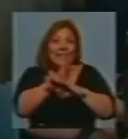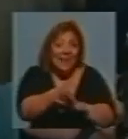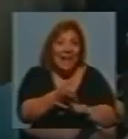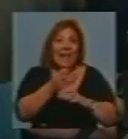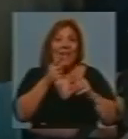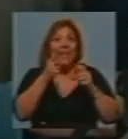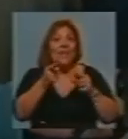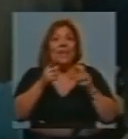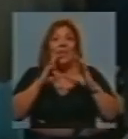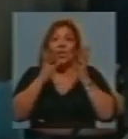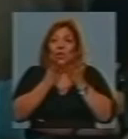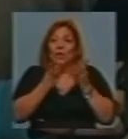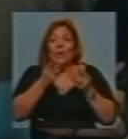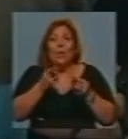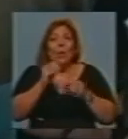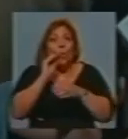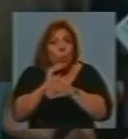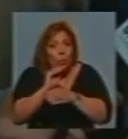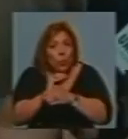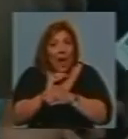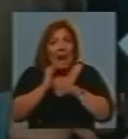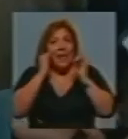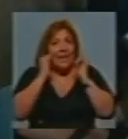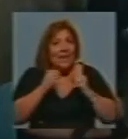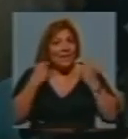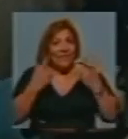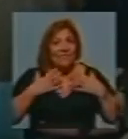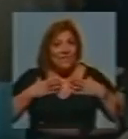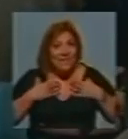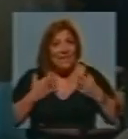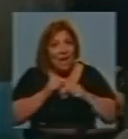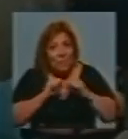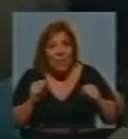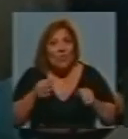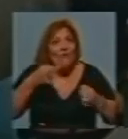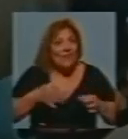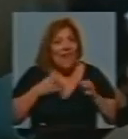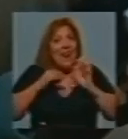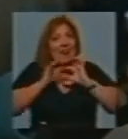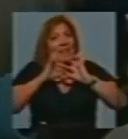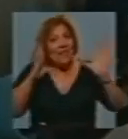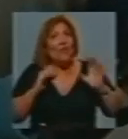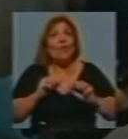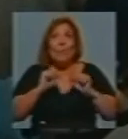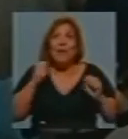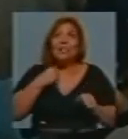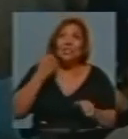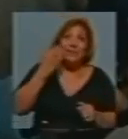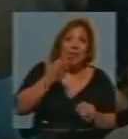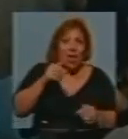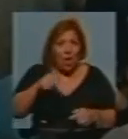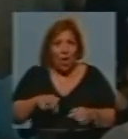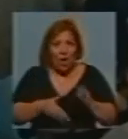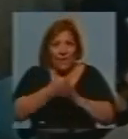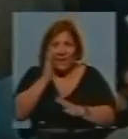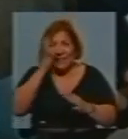¿sí?, en la dimensión que te hacía referencia cultural, también en la dimensión física, la posibilidad real de que la persona acceda, más con los sistemas hoy a